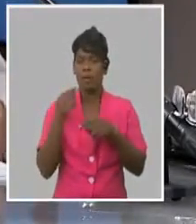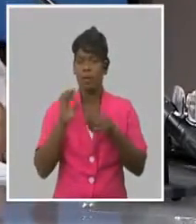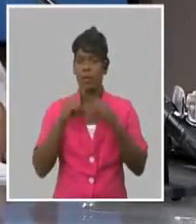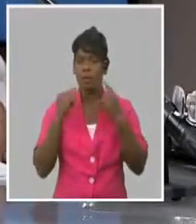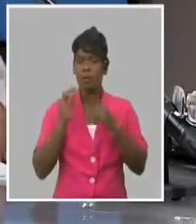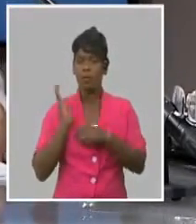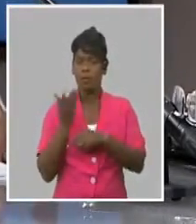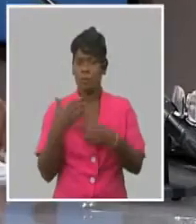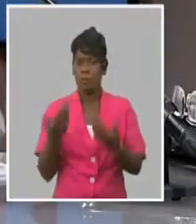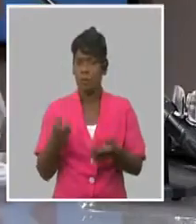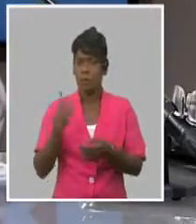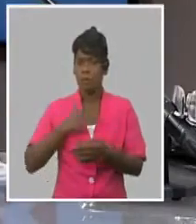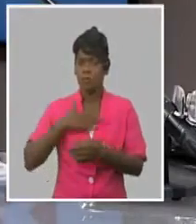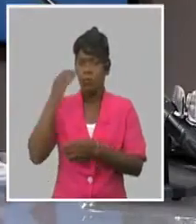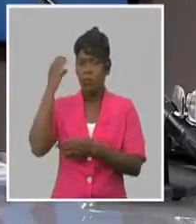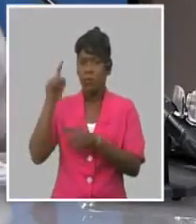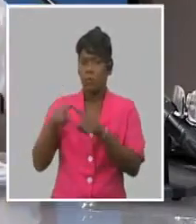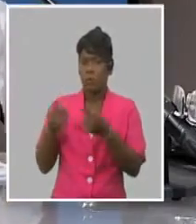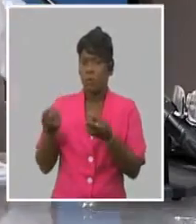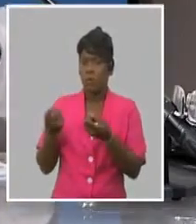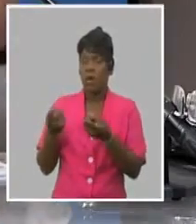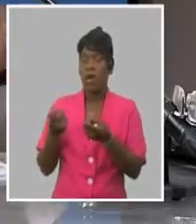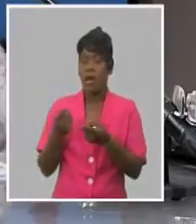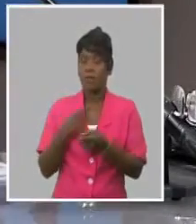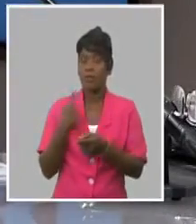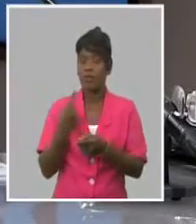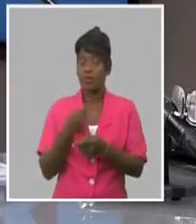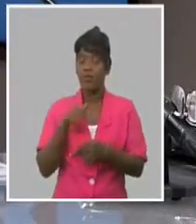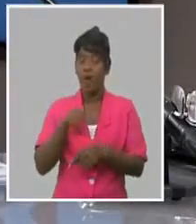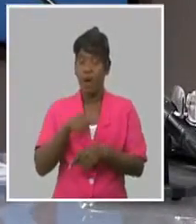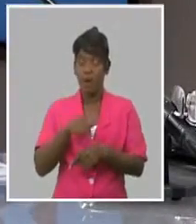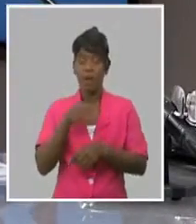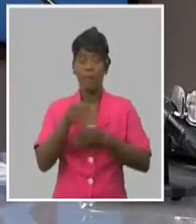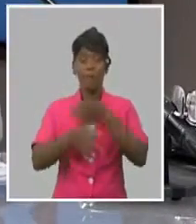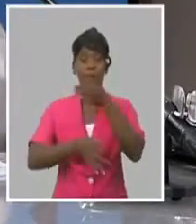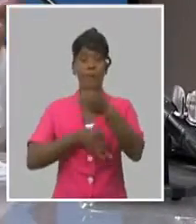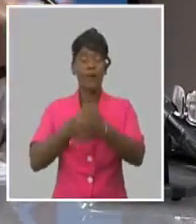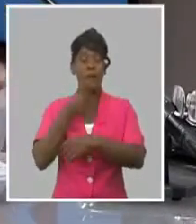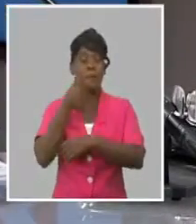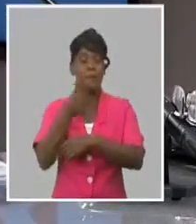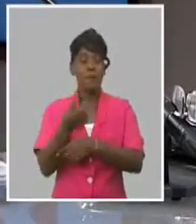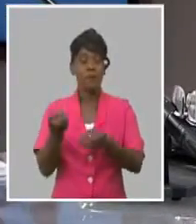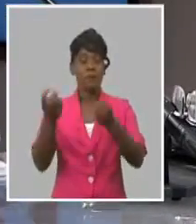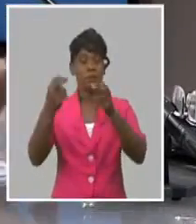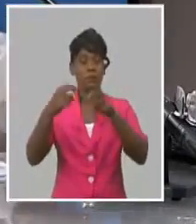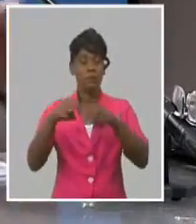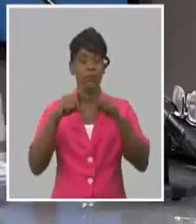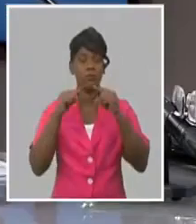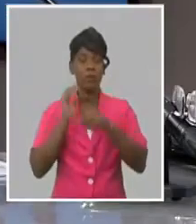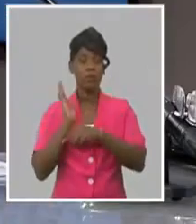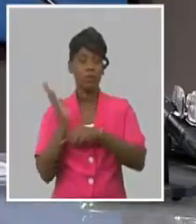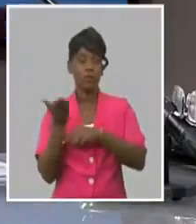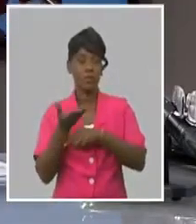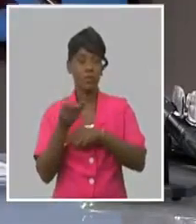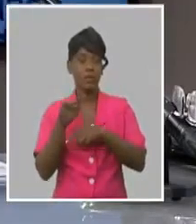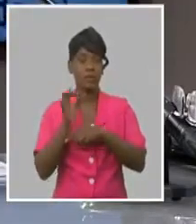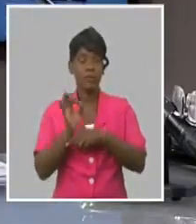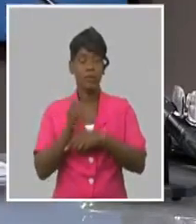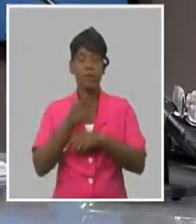de comercio y gastronomía próximamente vamos a tener una reunión, un curso de esto que le vamos a dar a los intendentes. La política es, no hay subsidio para